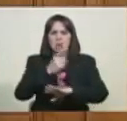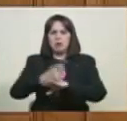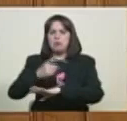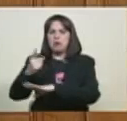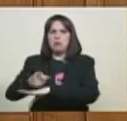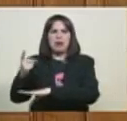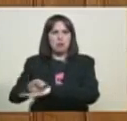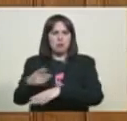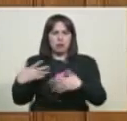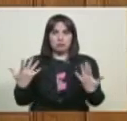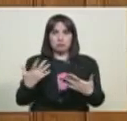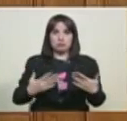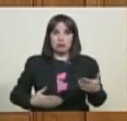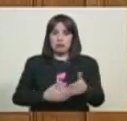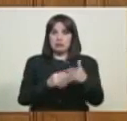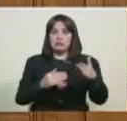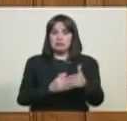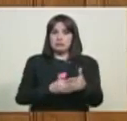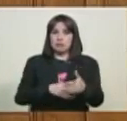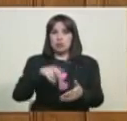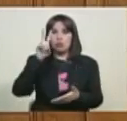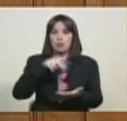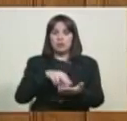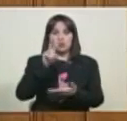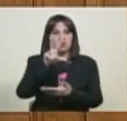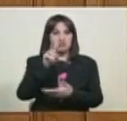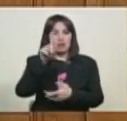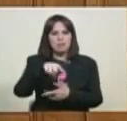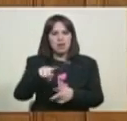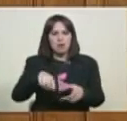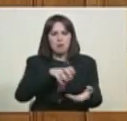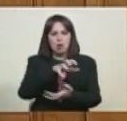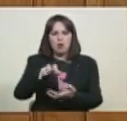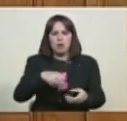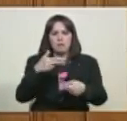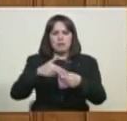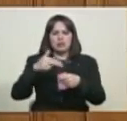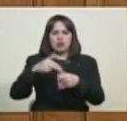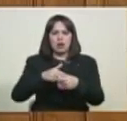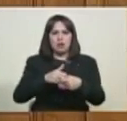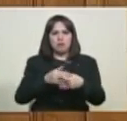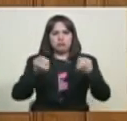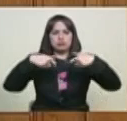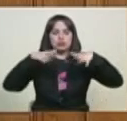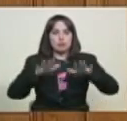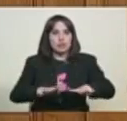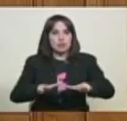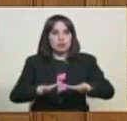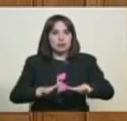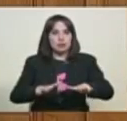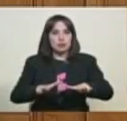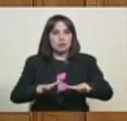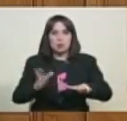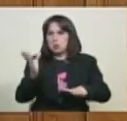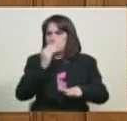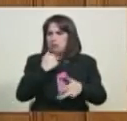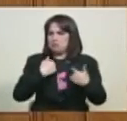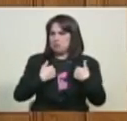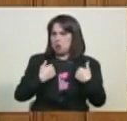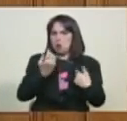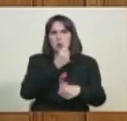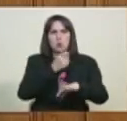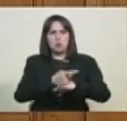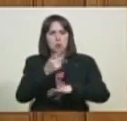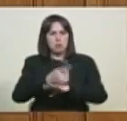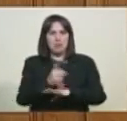eventos golpistas del 2002, del sabotaje petrolero del 2003. Nunca hizo mea culpa, nunca, nunca,